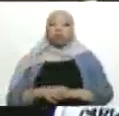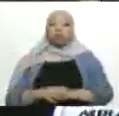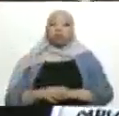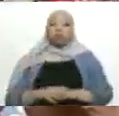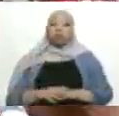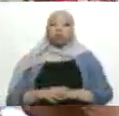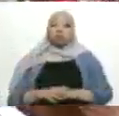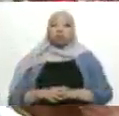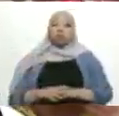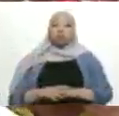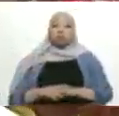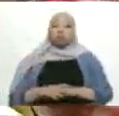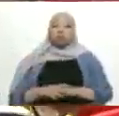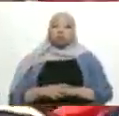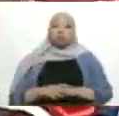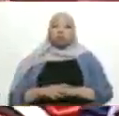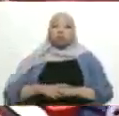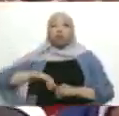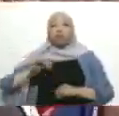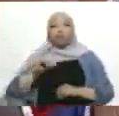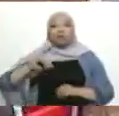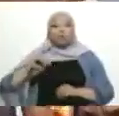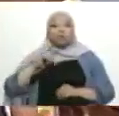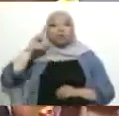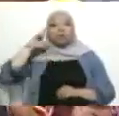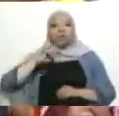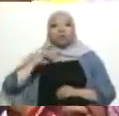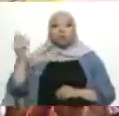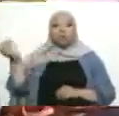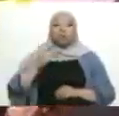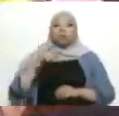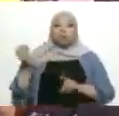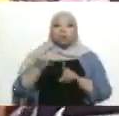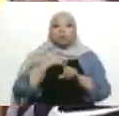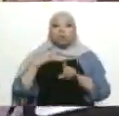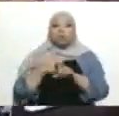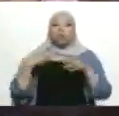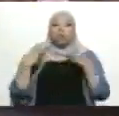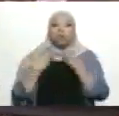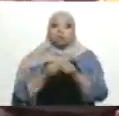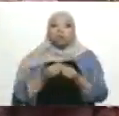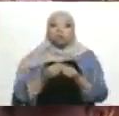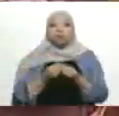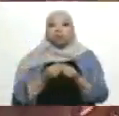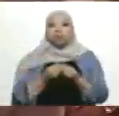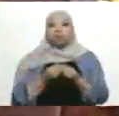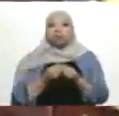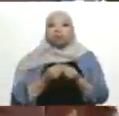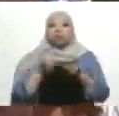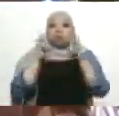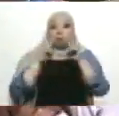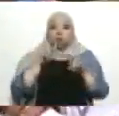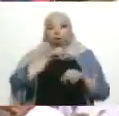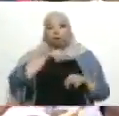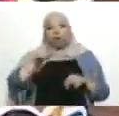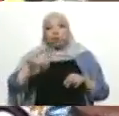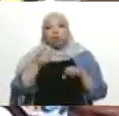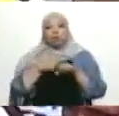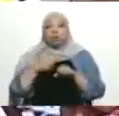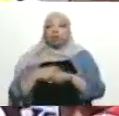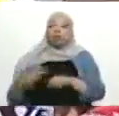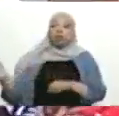Las fuerzas policiales, la Policía Nacional Bolivariana, que se sumaron a la lucha junto a ustedes. Y ver personas que vinieron de